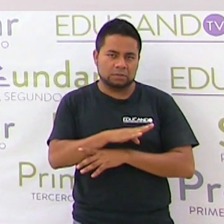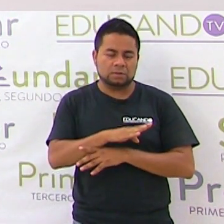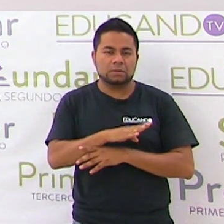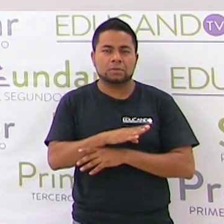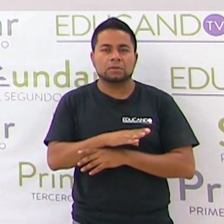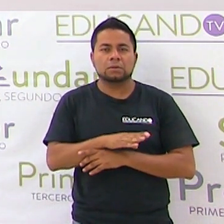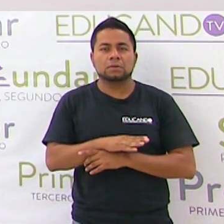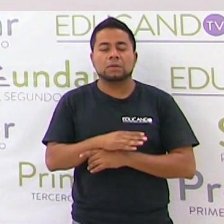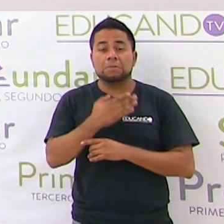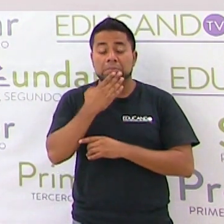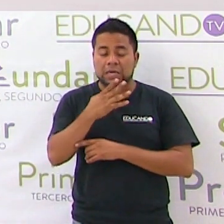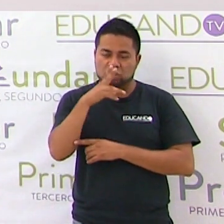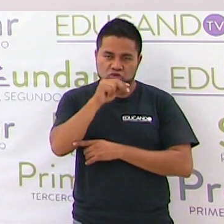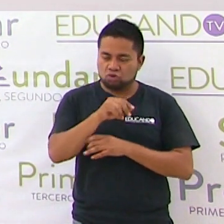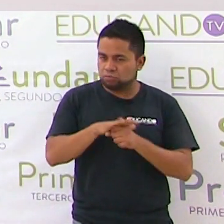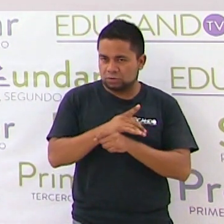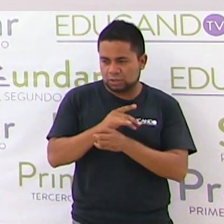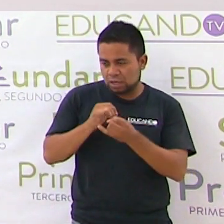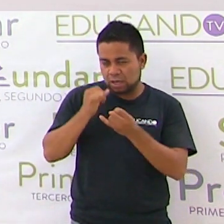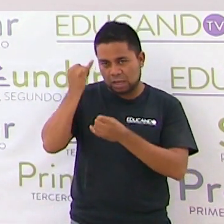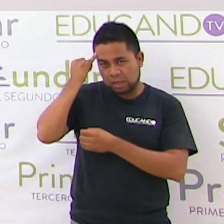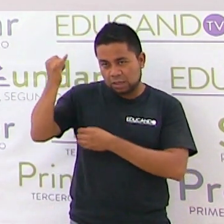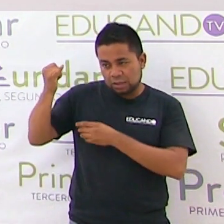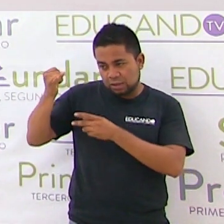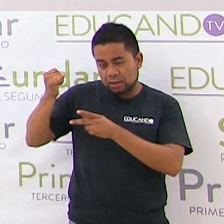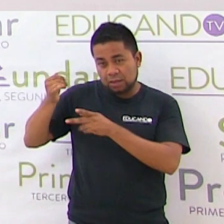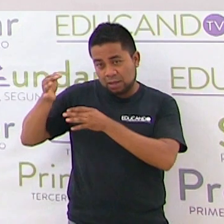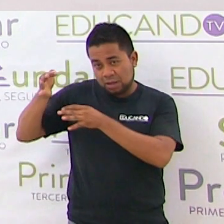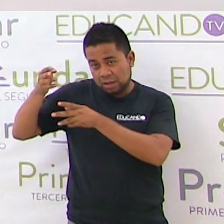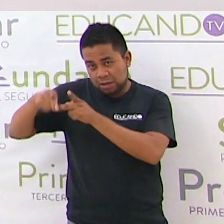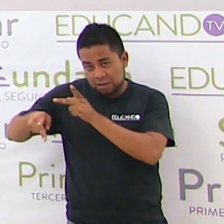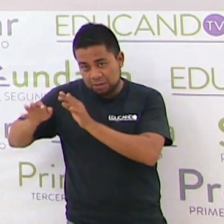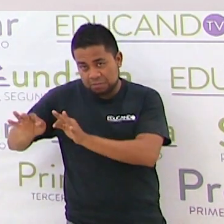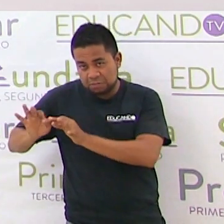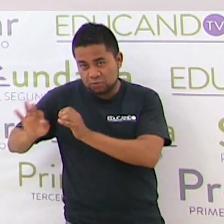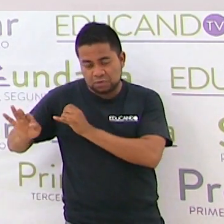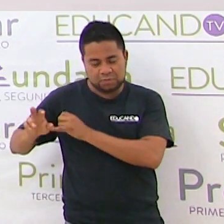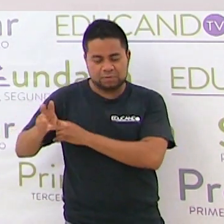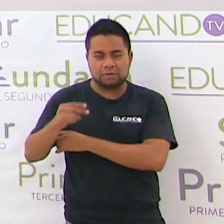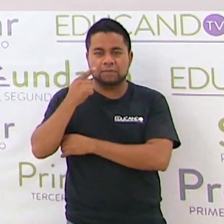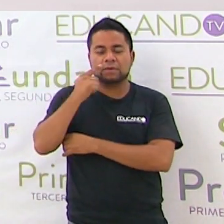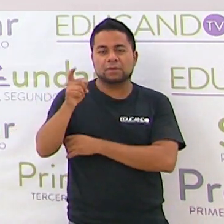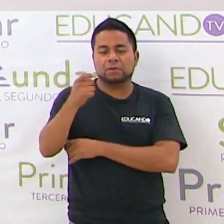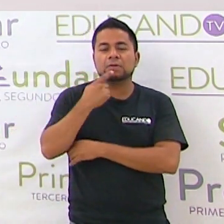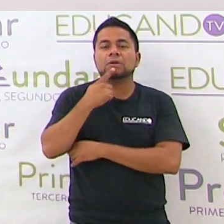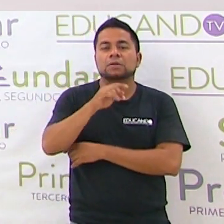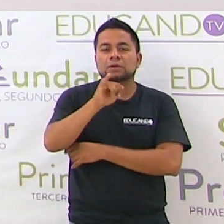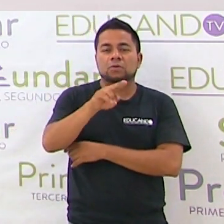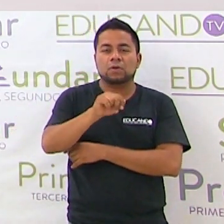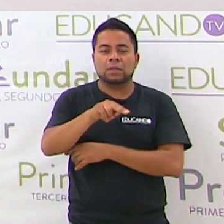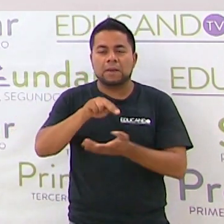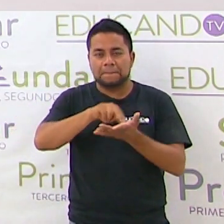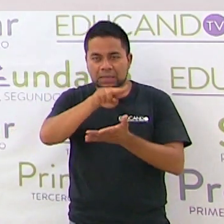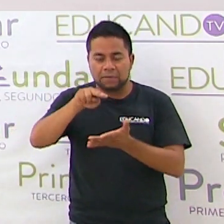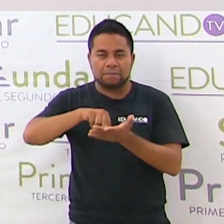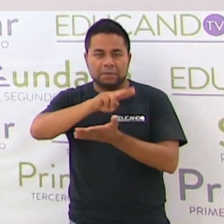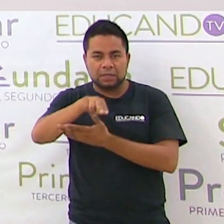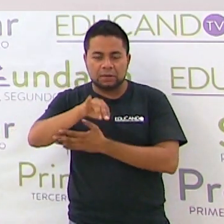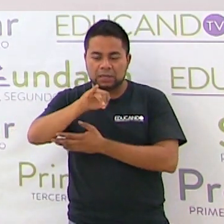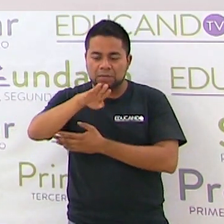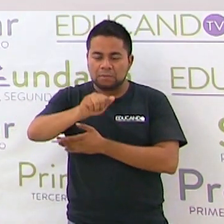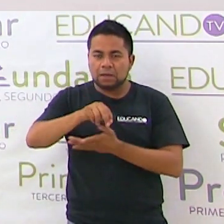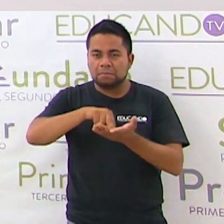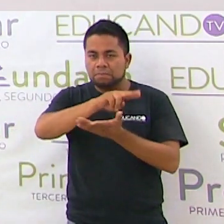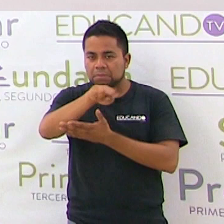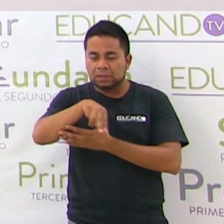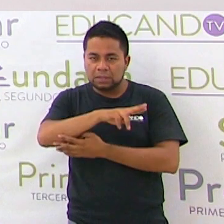no terminó la idea. No terminó la idea. Fíjense, cuando dice que Juana pintaba y pintaba, iba